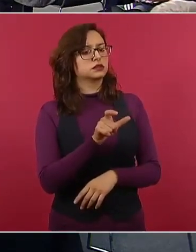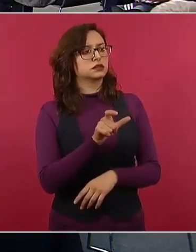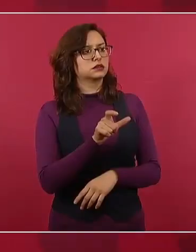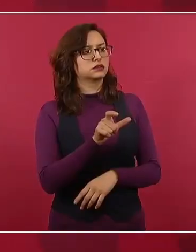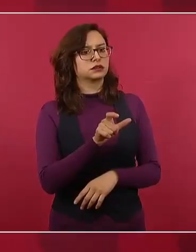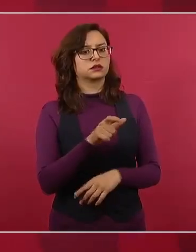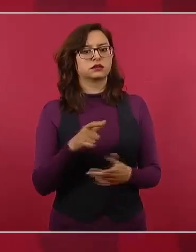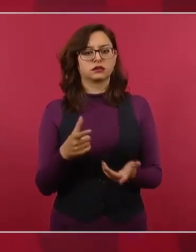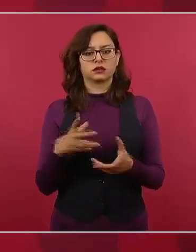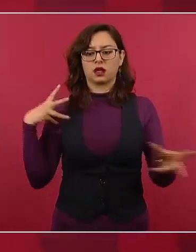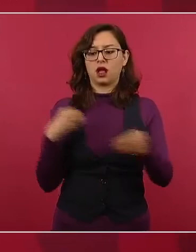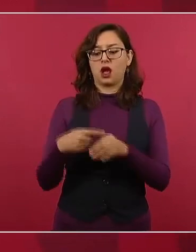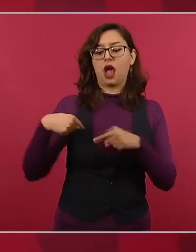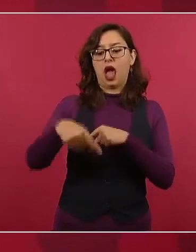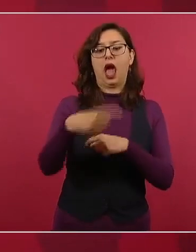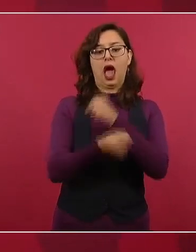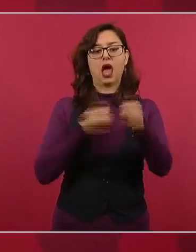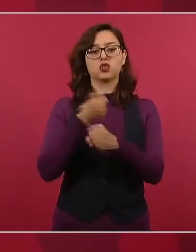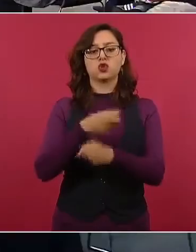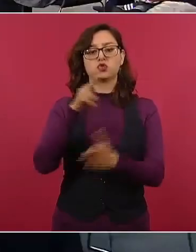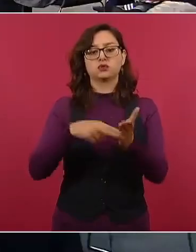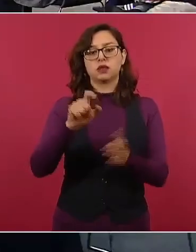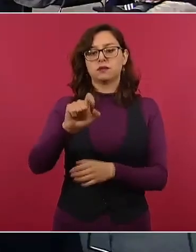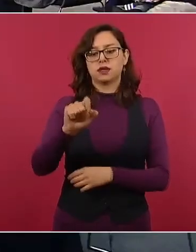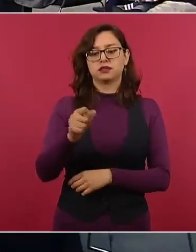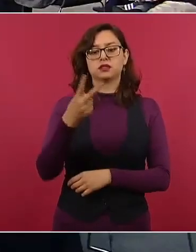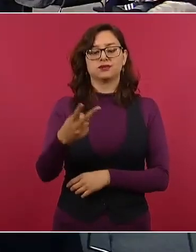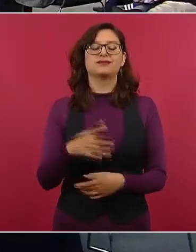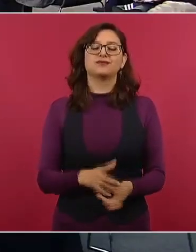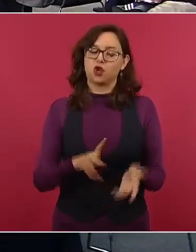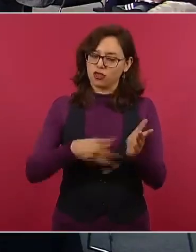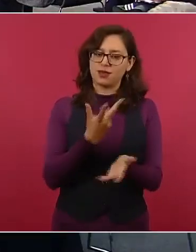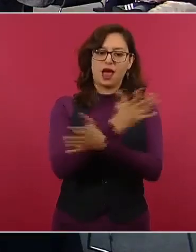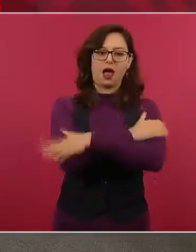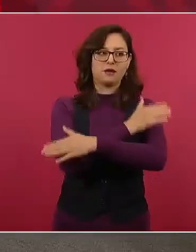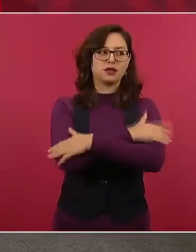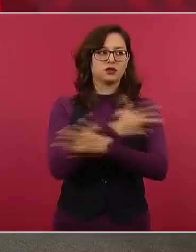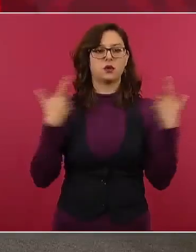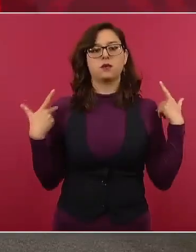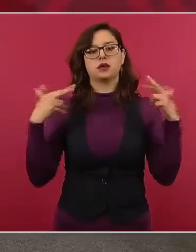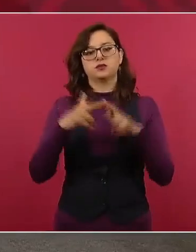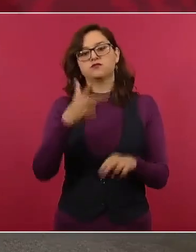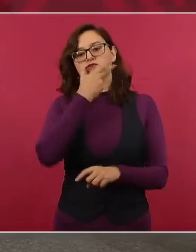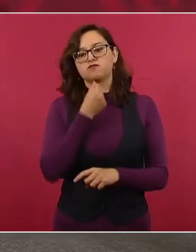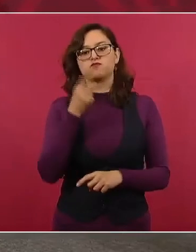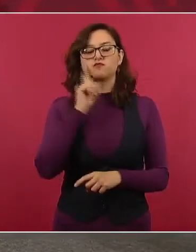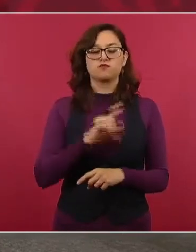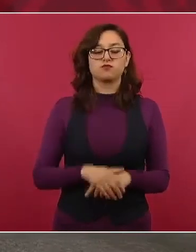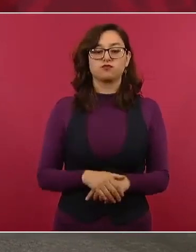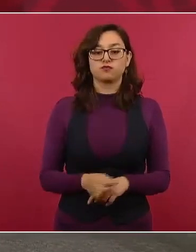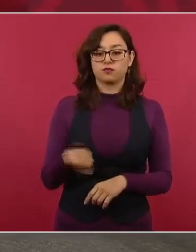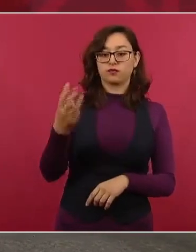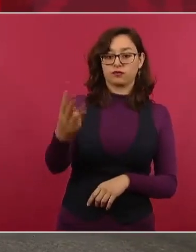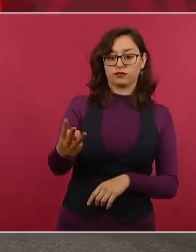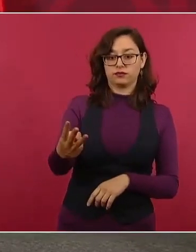Retroactivo al 1 de enero. Bueno, un abrazo a todas las maestras y a los maestros. Quedan ustedes